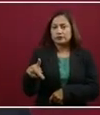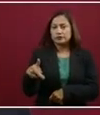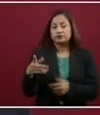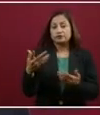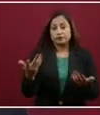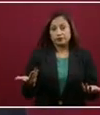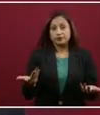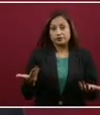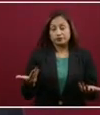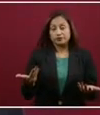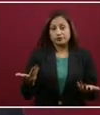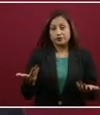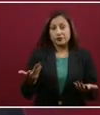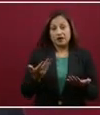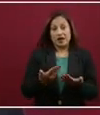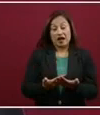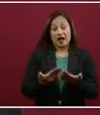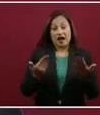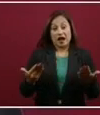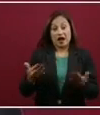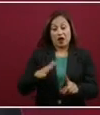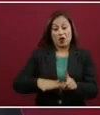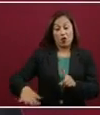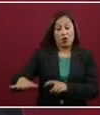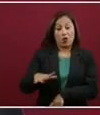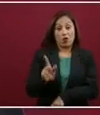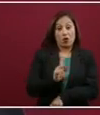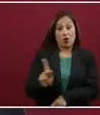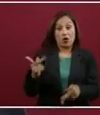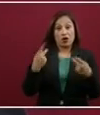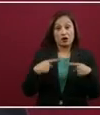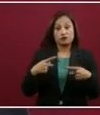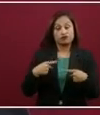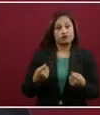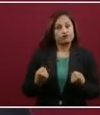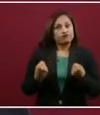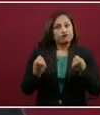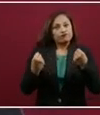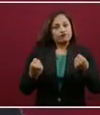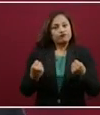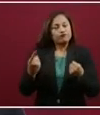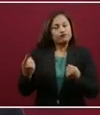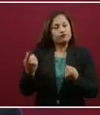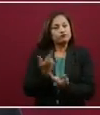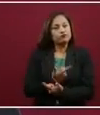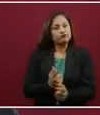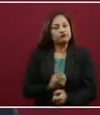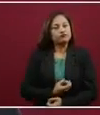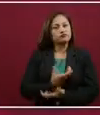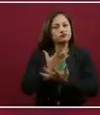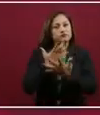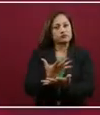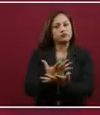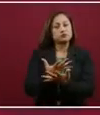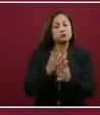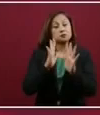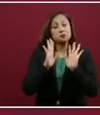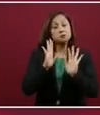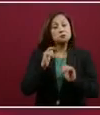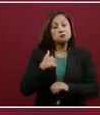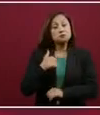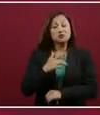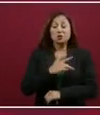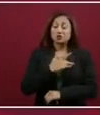cuenta la fuerza de la opinión pública. Entonces, estoy seguro que la